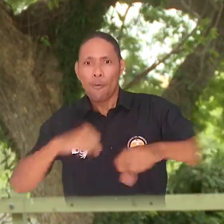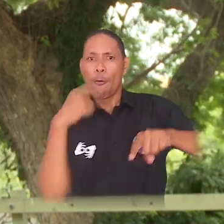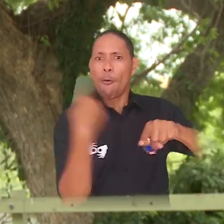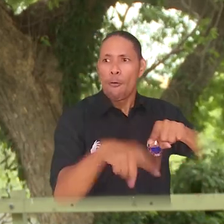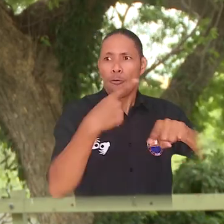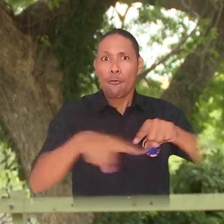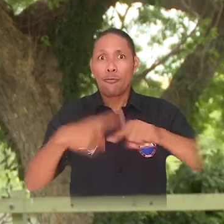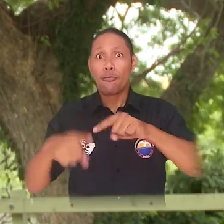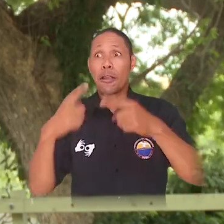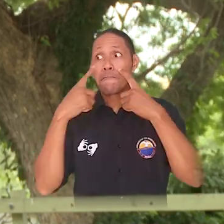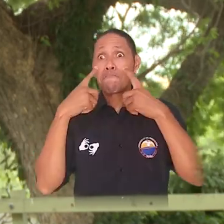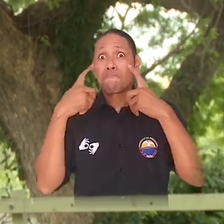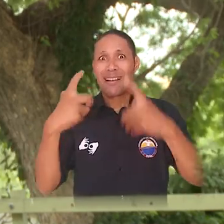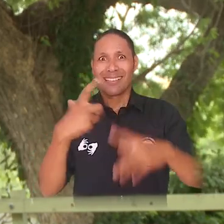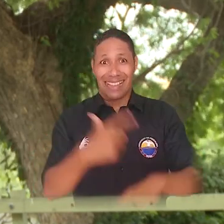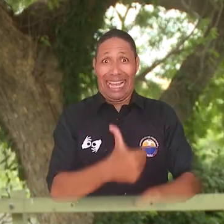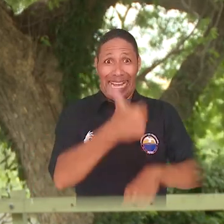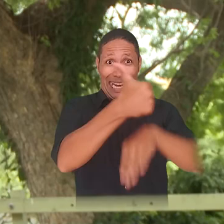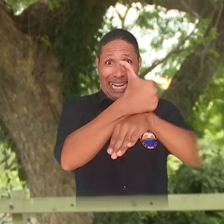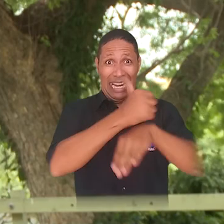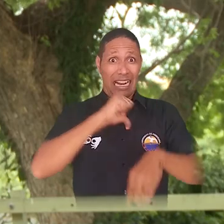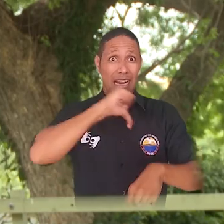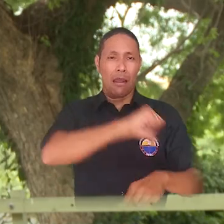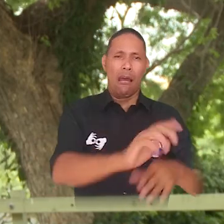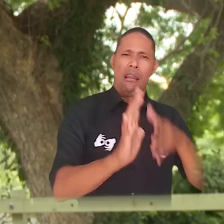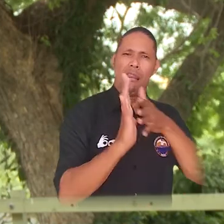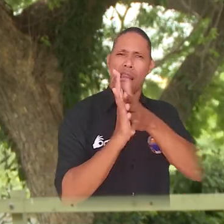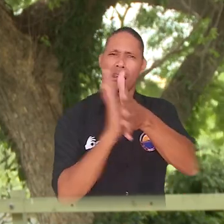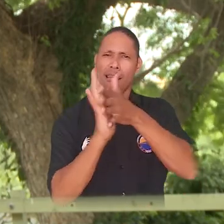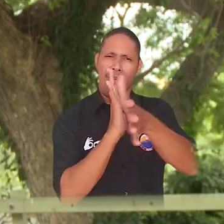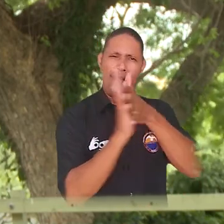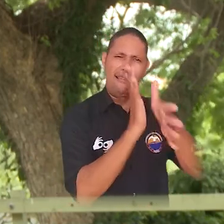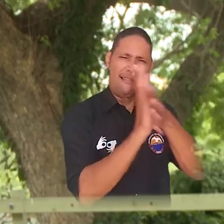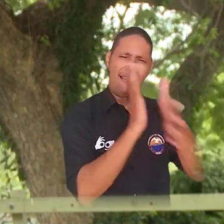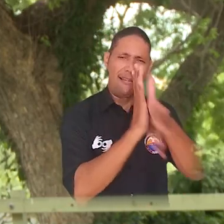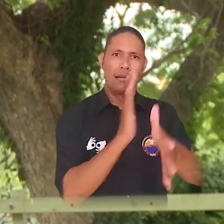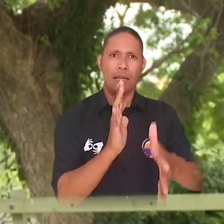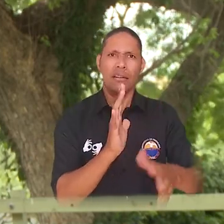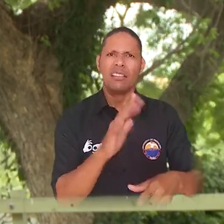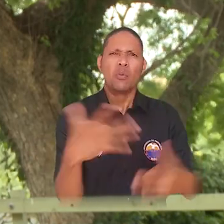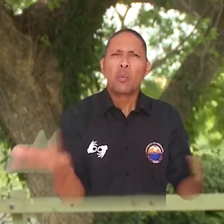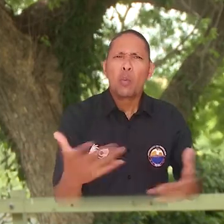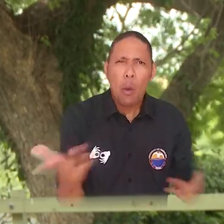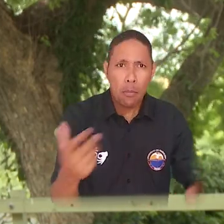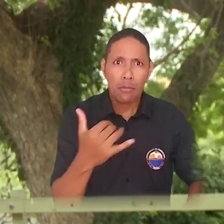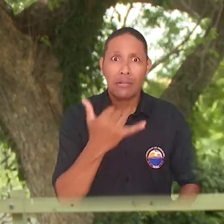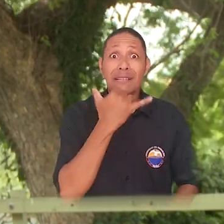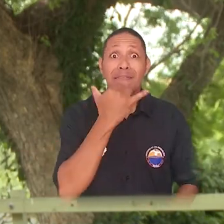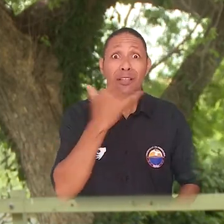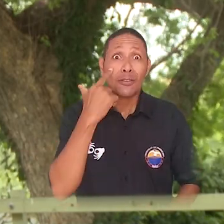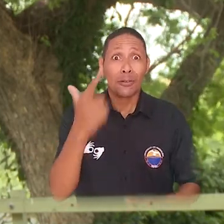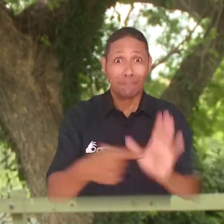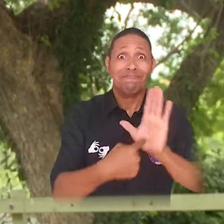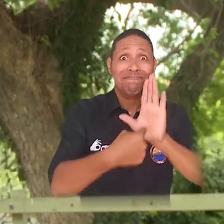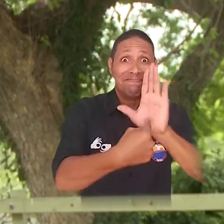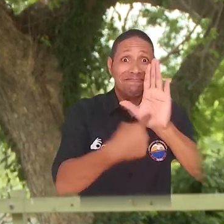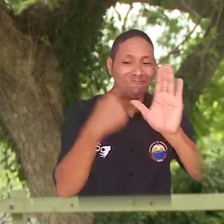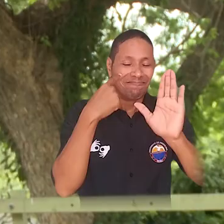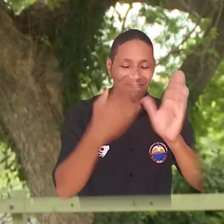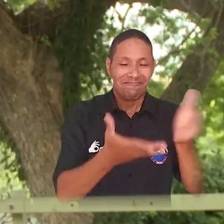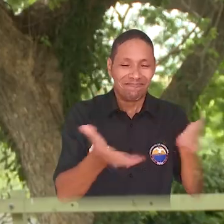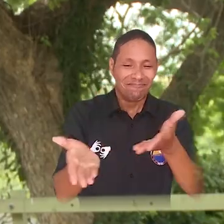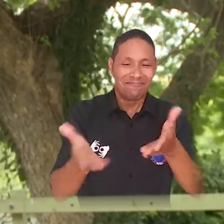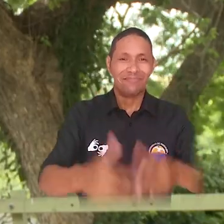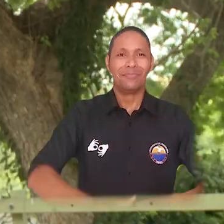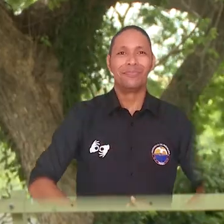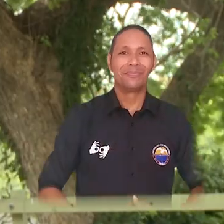y principalmente por las cercanas palabras del rector Pablo Vera Salazar. Veamos cómo vivieron esta gran bienvenida